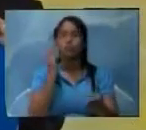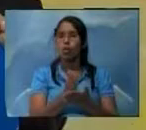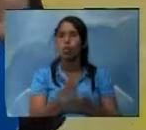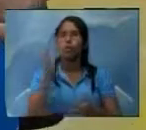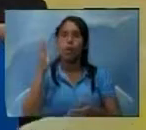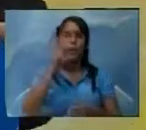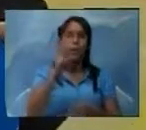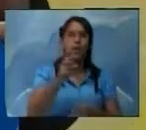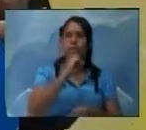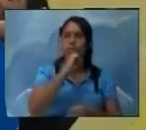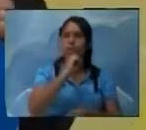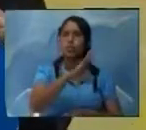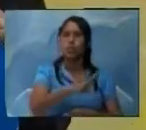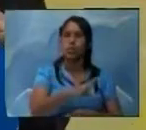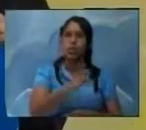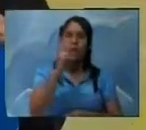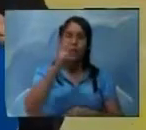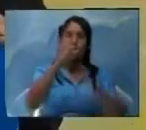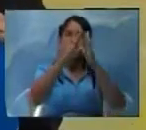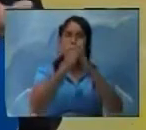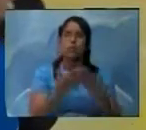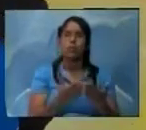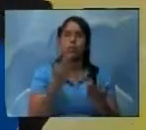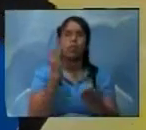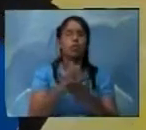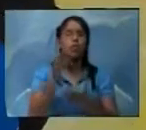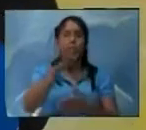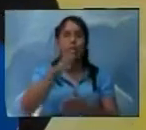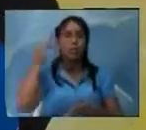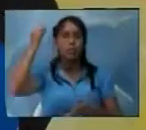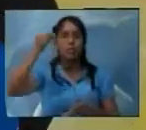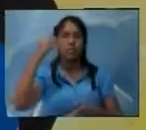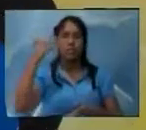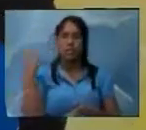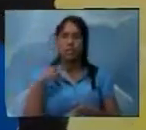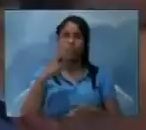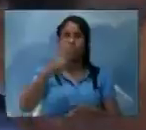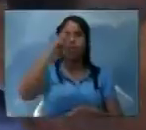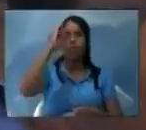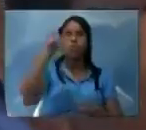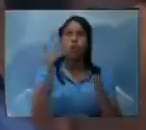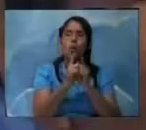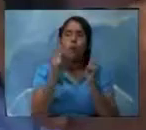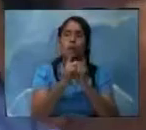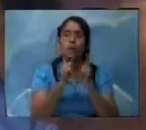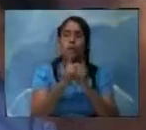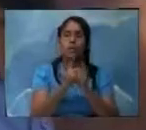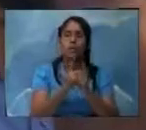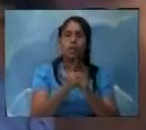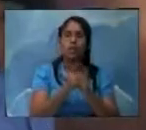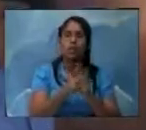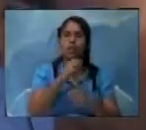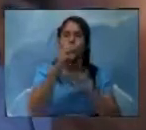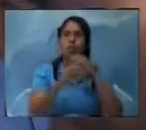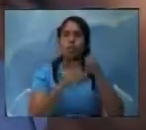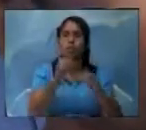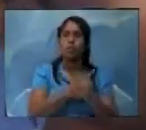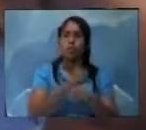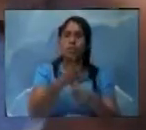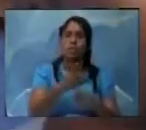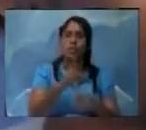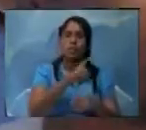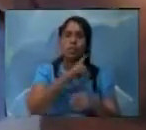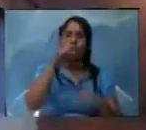esta historia y ven la Biblia y todavía están pensando que tenemos un Dios pequeñito. En los problemas económicos